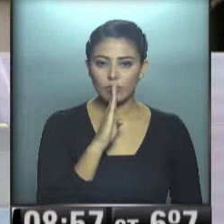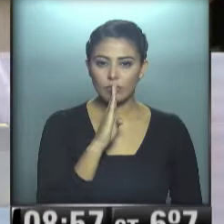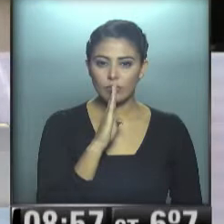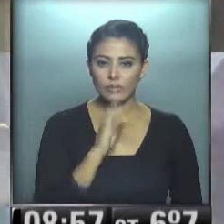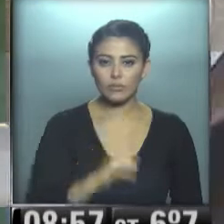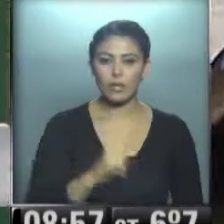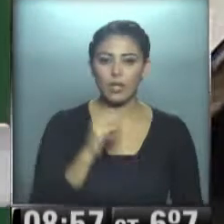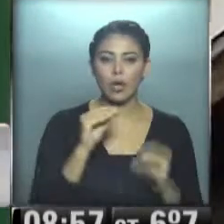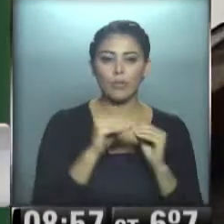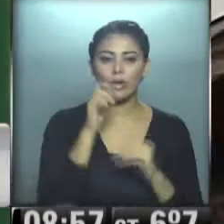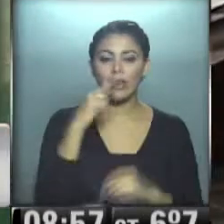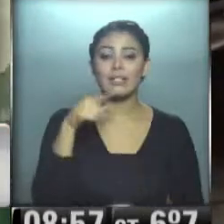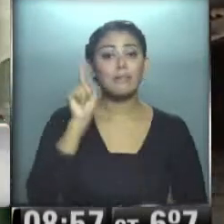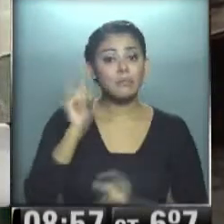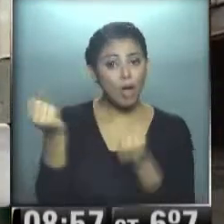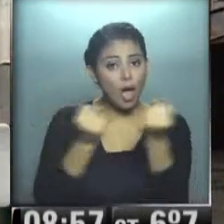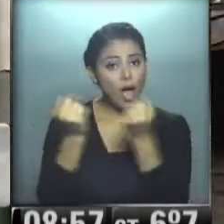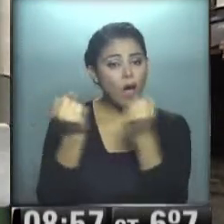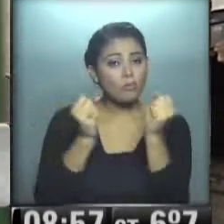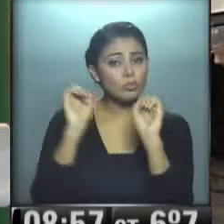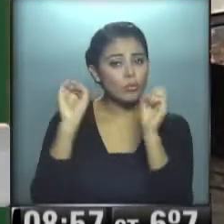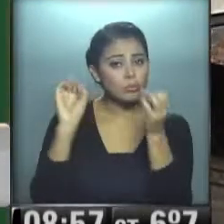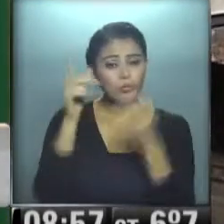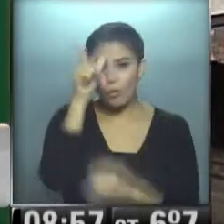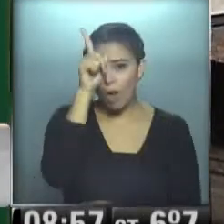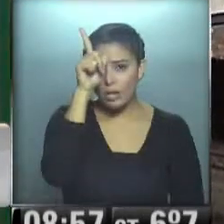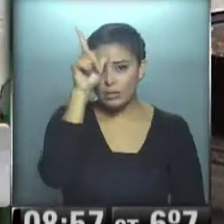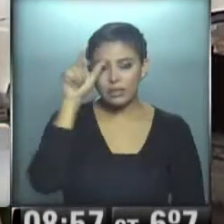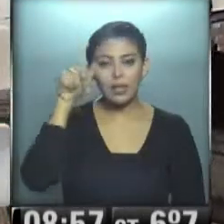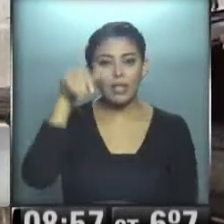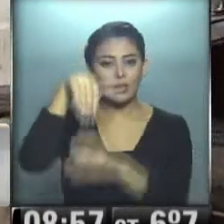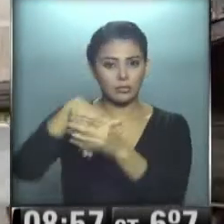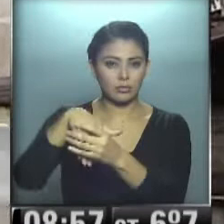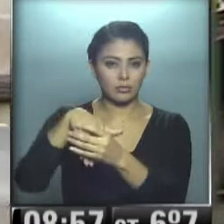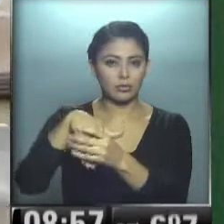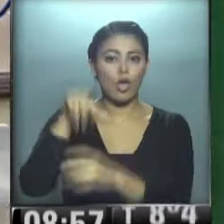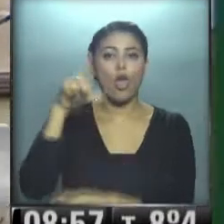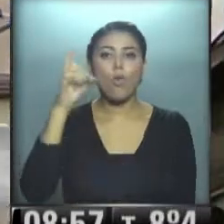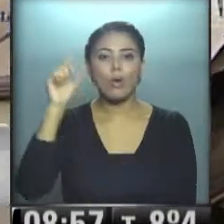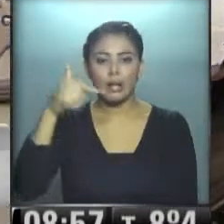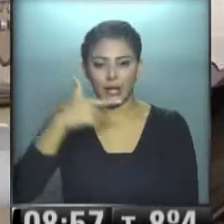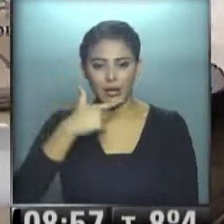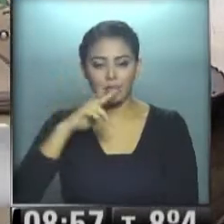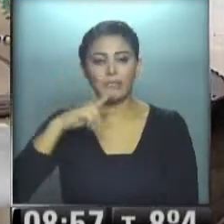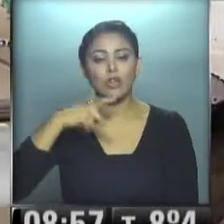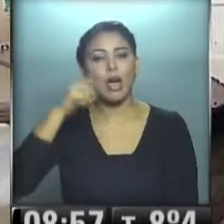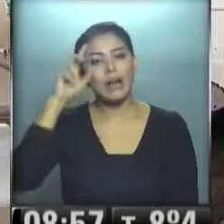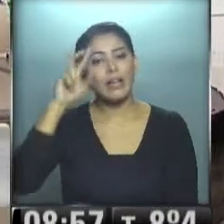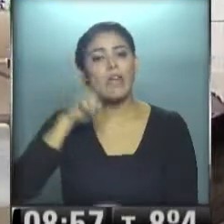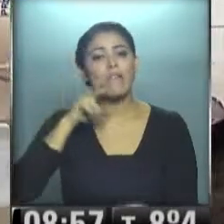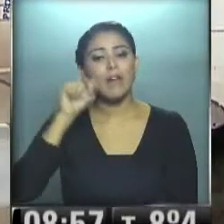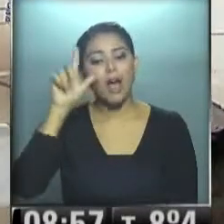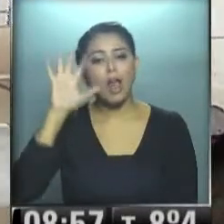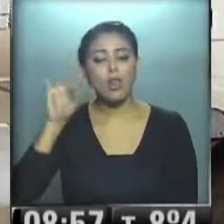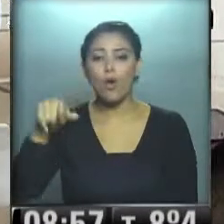En este vehículo perteneciente a la policía de la provincia de Buenos Aires se encuentra Lucas Leal Arévalos, quien está a